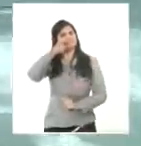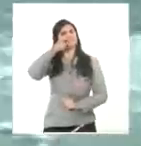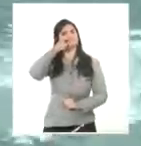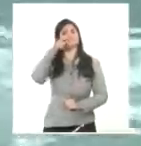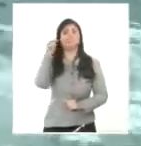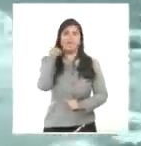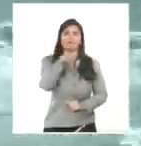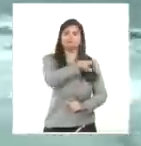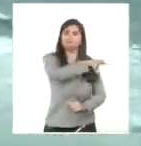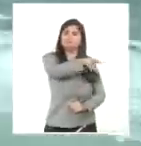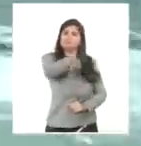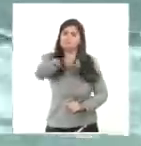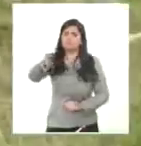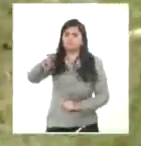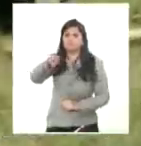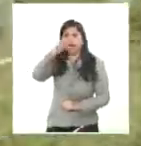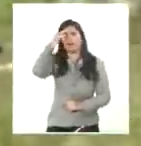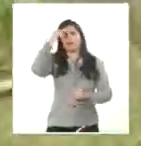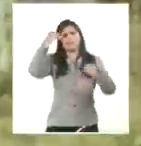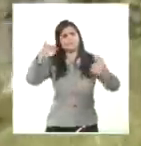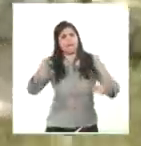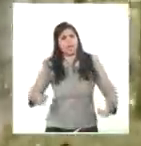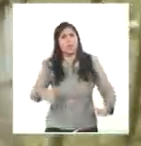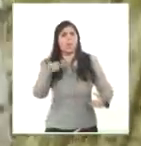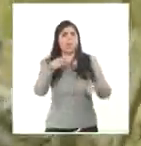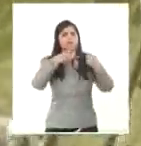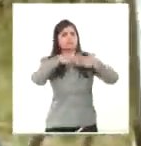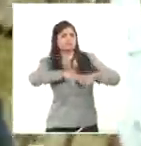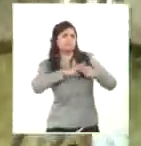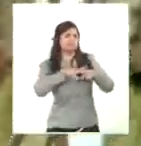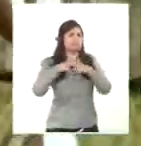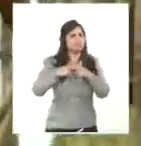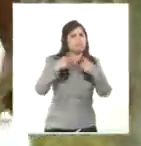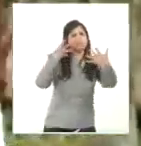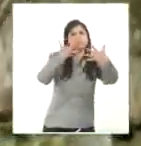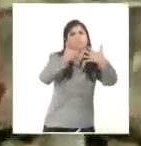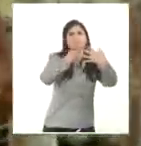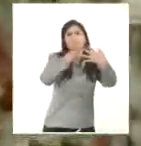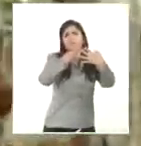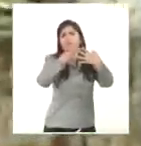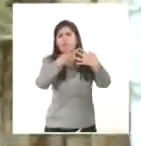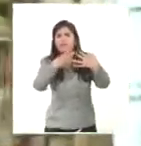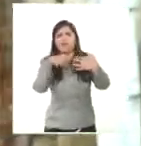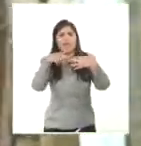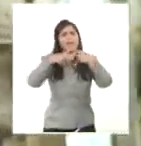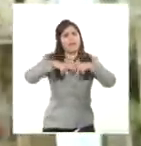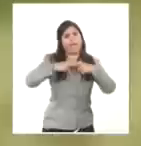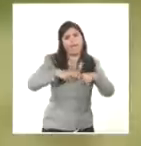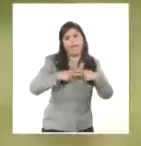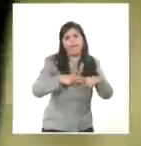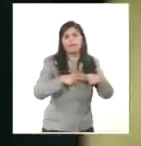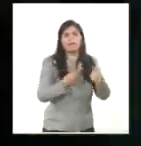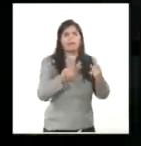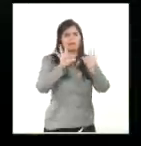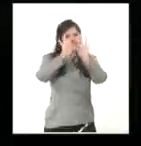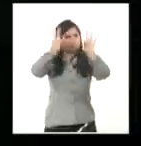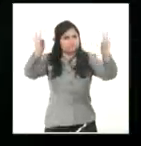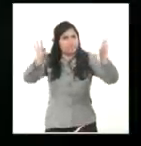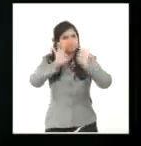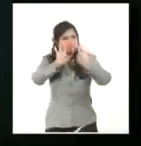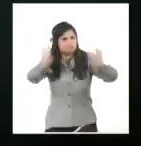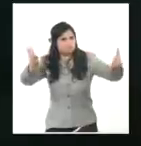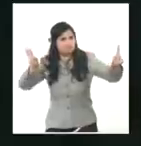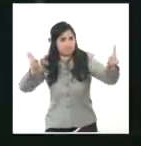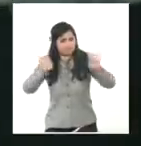boney, vela por el estado de las cercas perimetrales y evita la dispersión de su ganado. Nosotros tenemos conformado un sistema